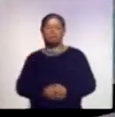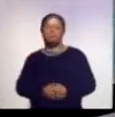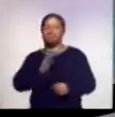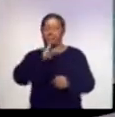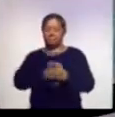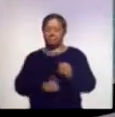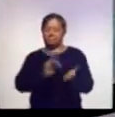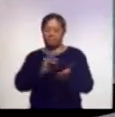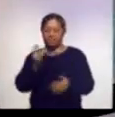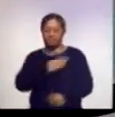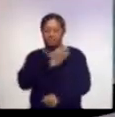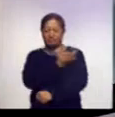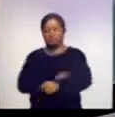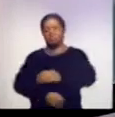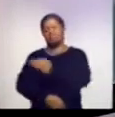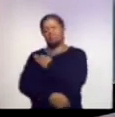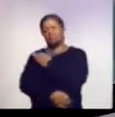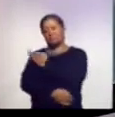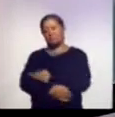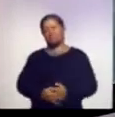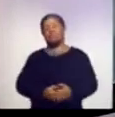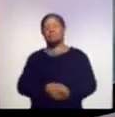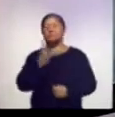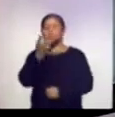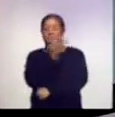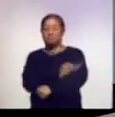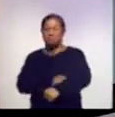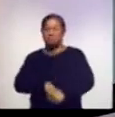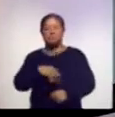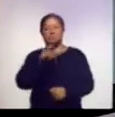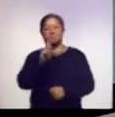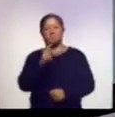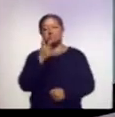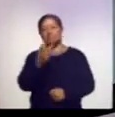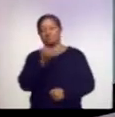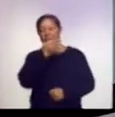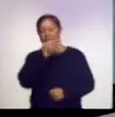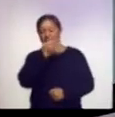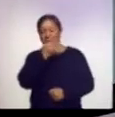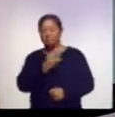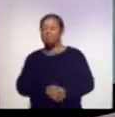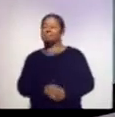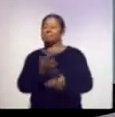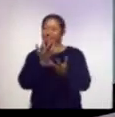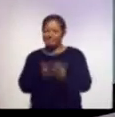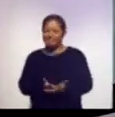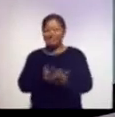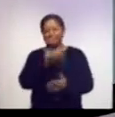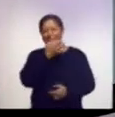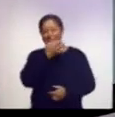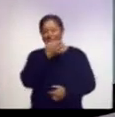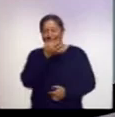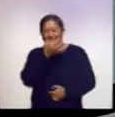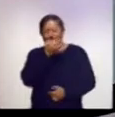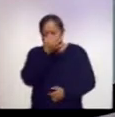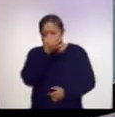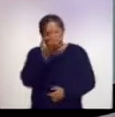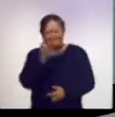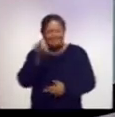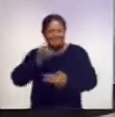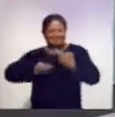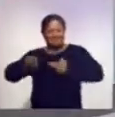Gracias, Lorena. Muy buenas tardes. Son las 2 de la tarde con 32 minutos. Permítanos nuestra siguiente pausa. Es muy breve.